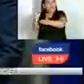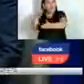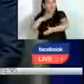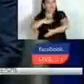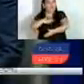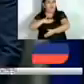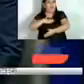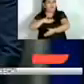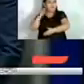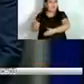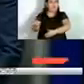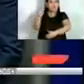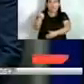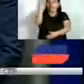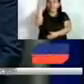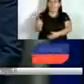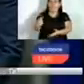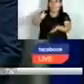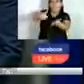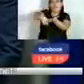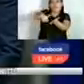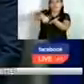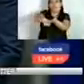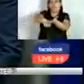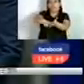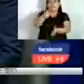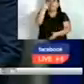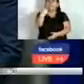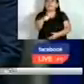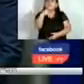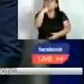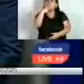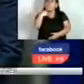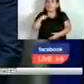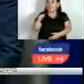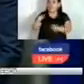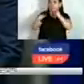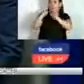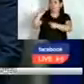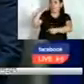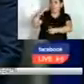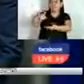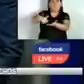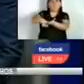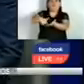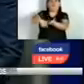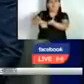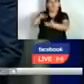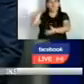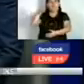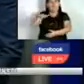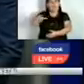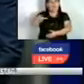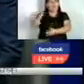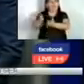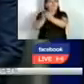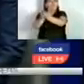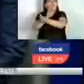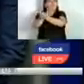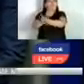pues un nuevo alcalde. Entérese quién será el próximo jefe de gobierno local justo en la cabecera de La